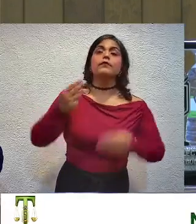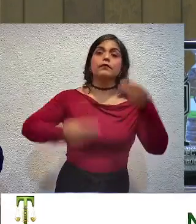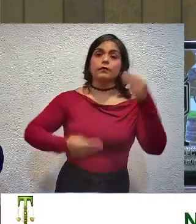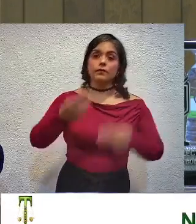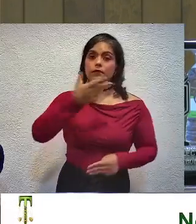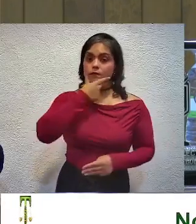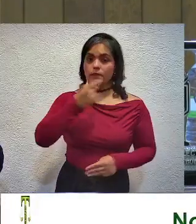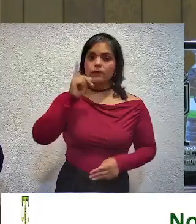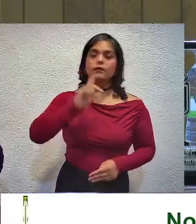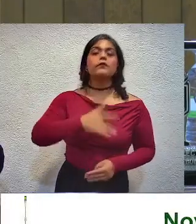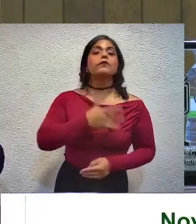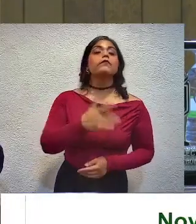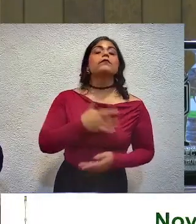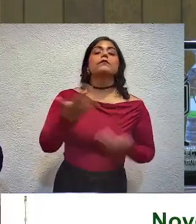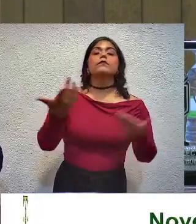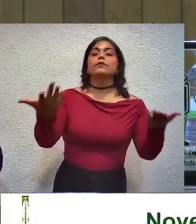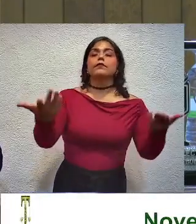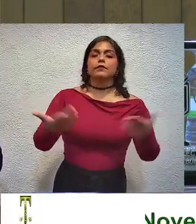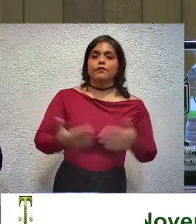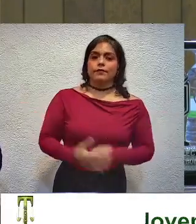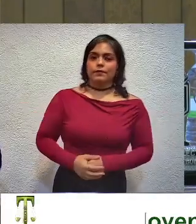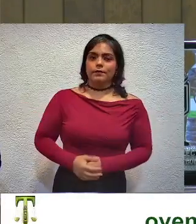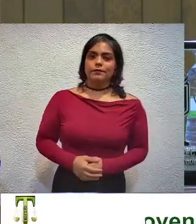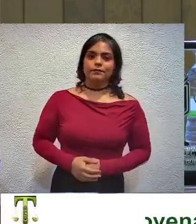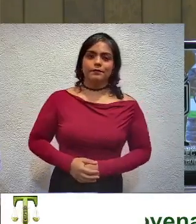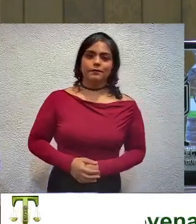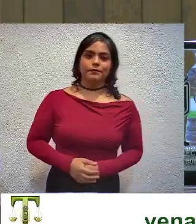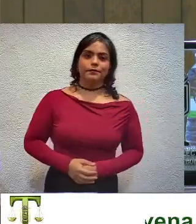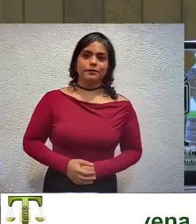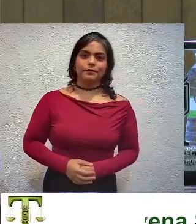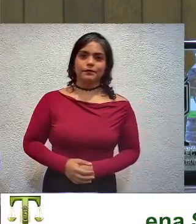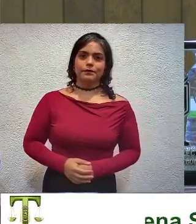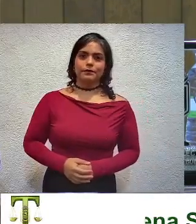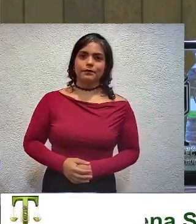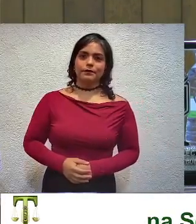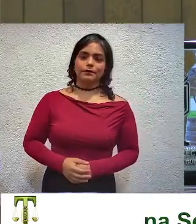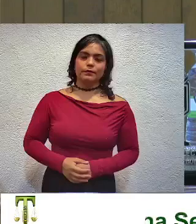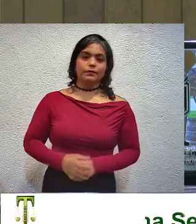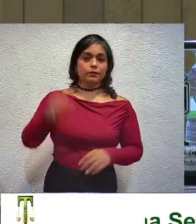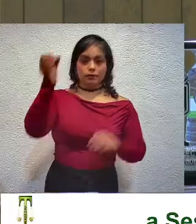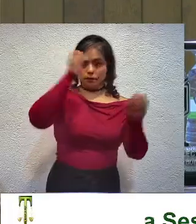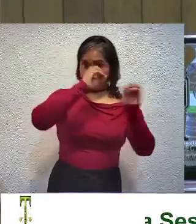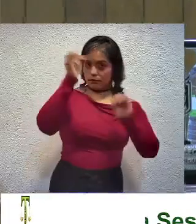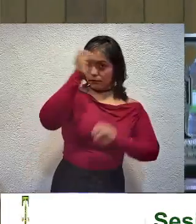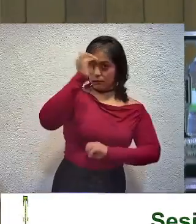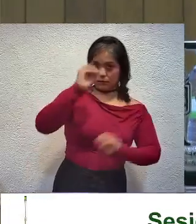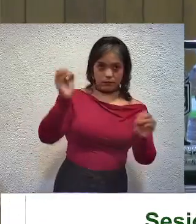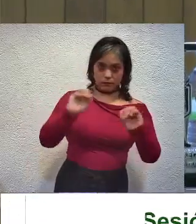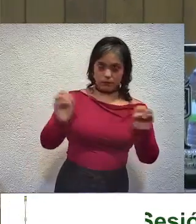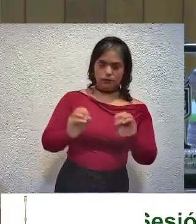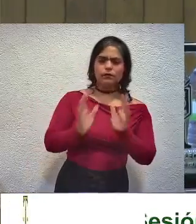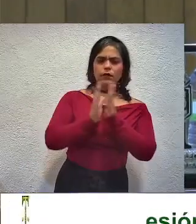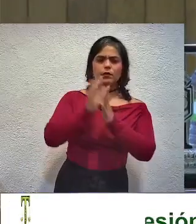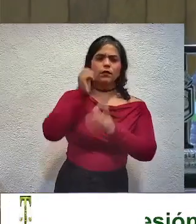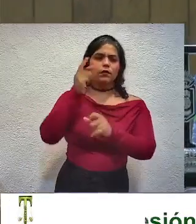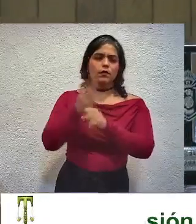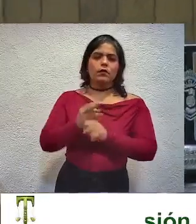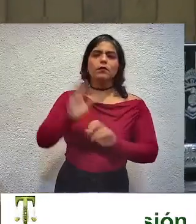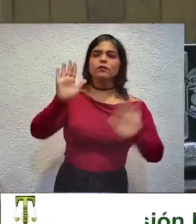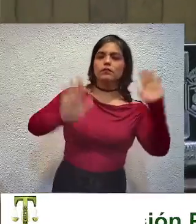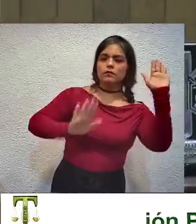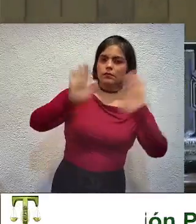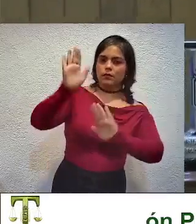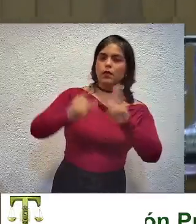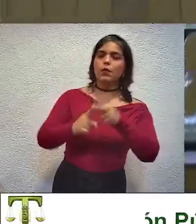está a nuestra consideración el proyecto del que se ha dado cuenta. No habiendo comentarios al respecto, secretario, tome la votación, por